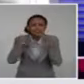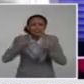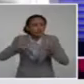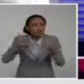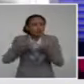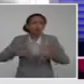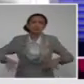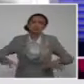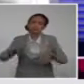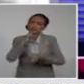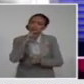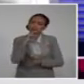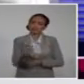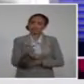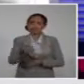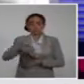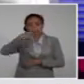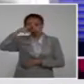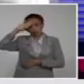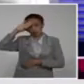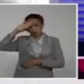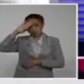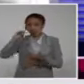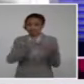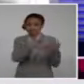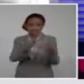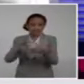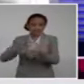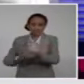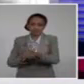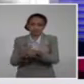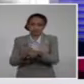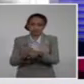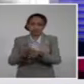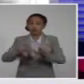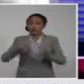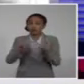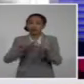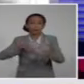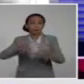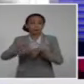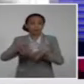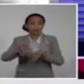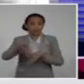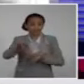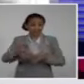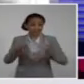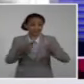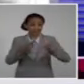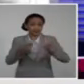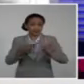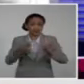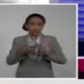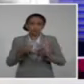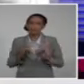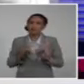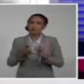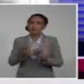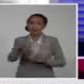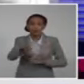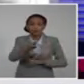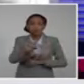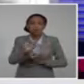epidemiológico por el que atraviesa la nación. Ya todo se encuentra listo en los estudios centrales de radio y televisión para ofrecerle a usted el análisis